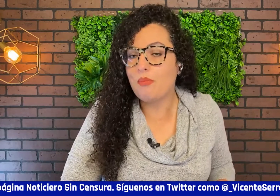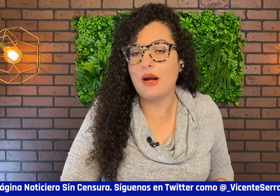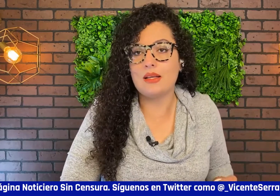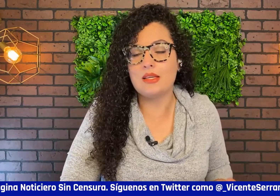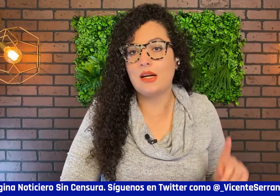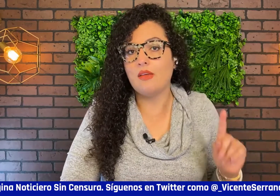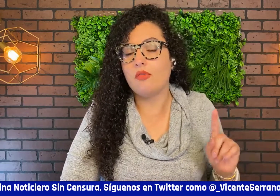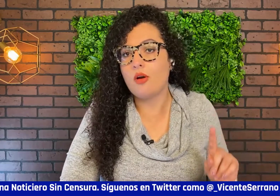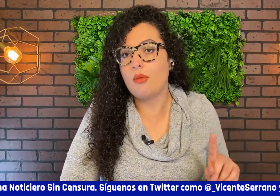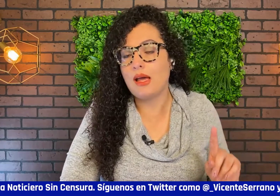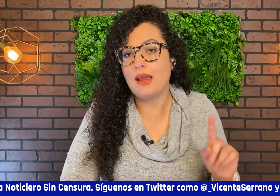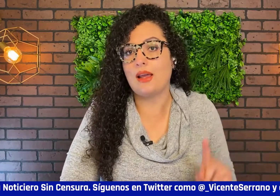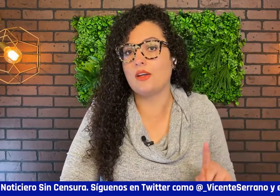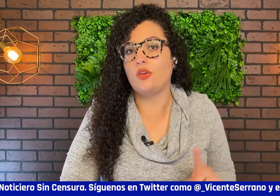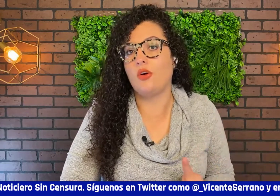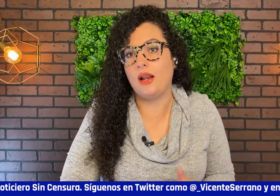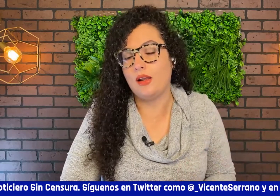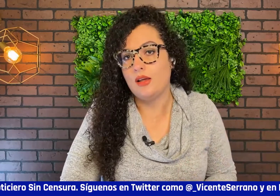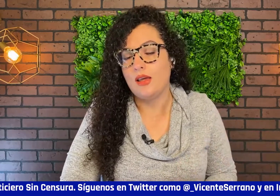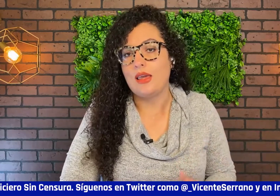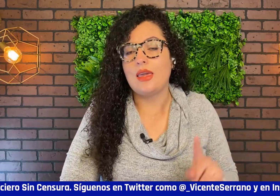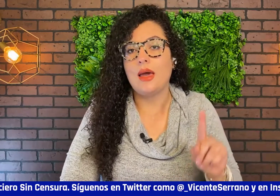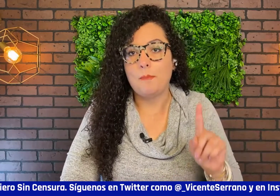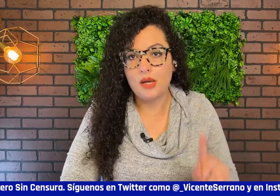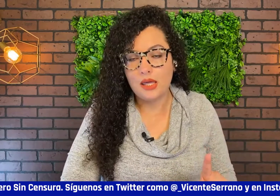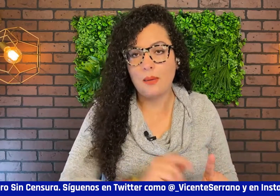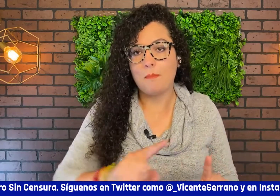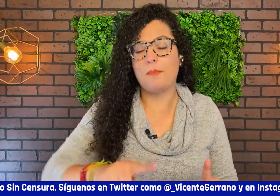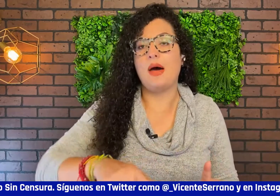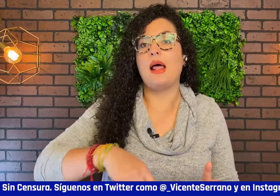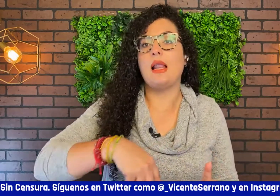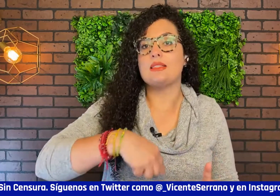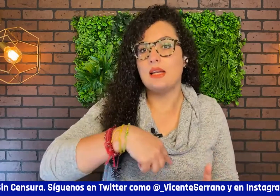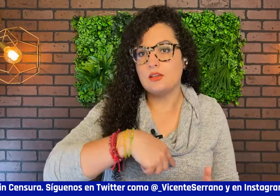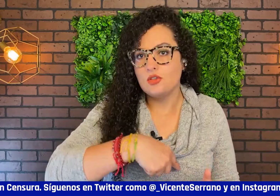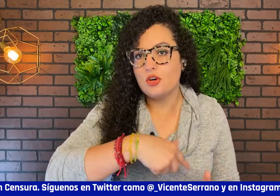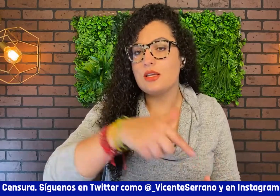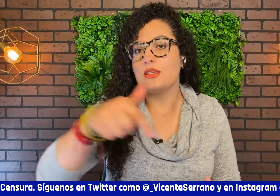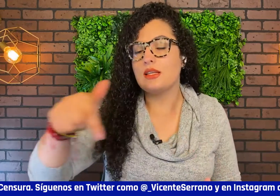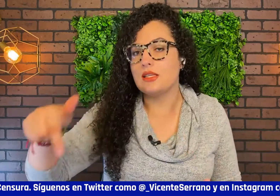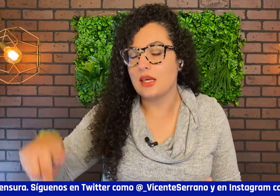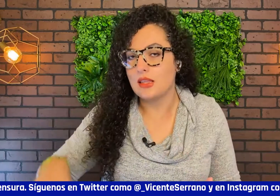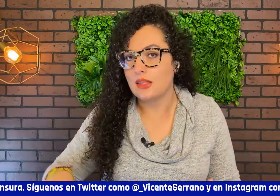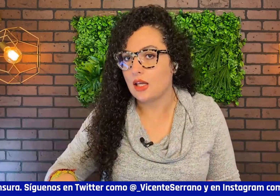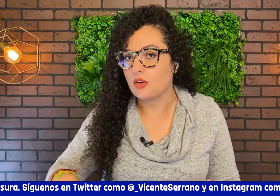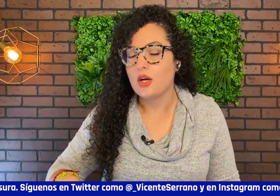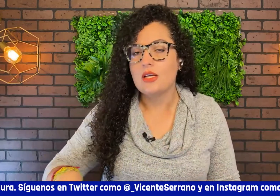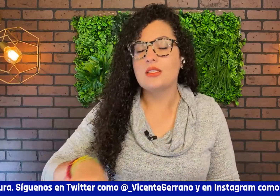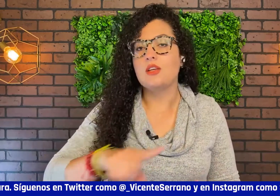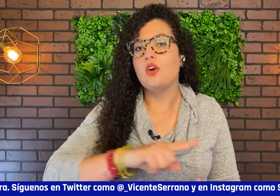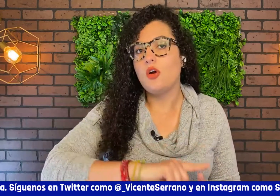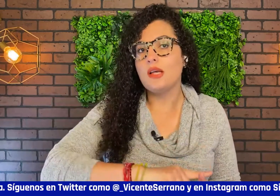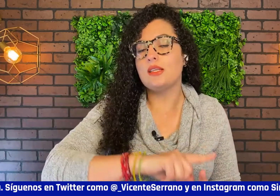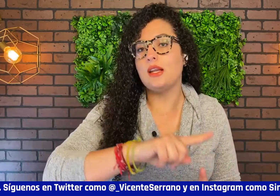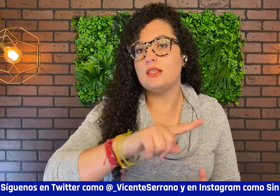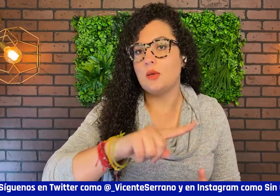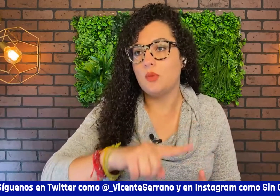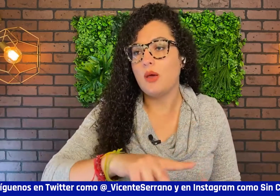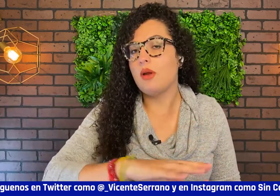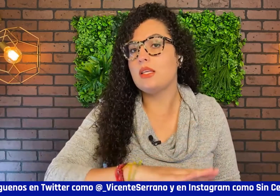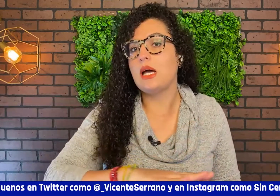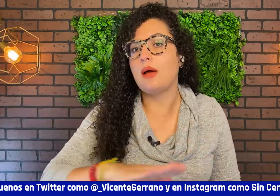tiempo para hacer reforma electoral y que aplique para las elecciones del siguiente año. Si no lo hacen